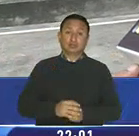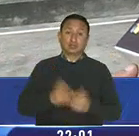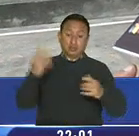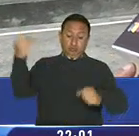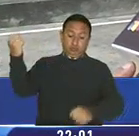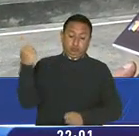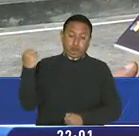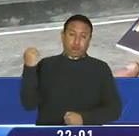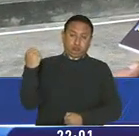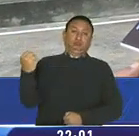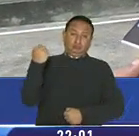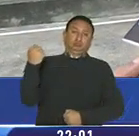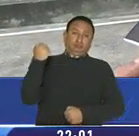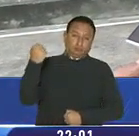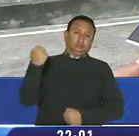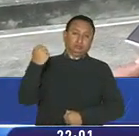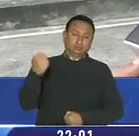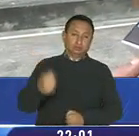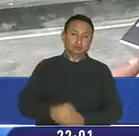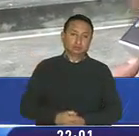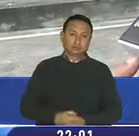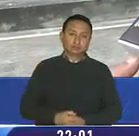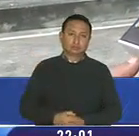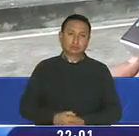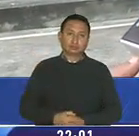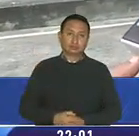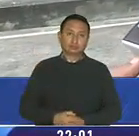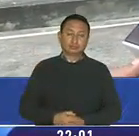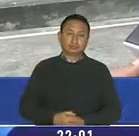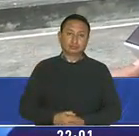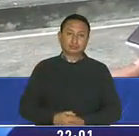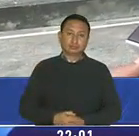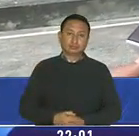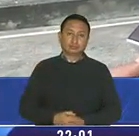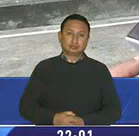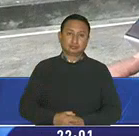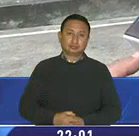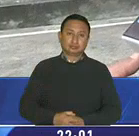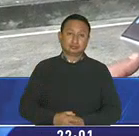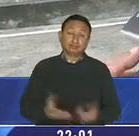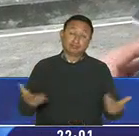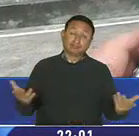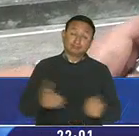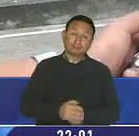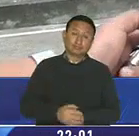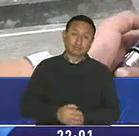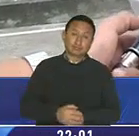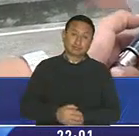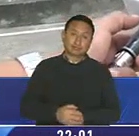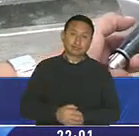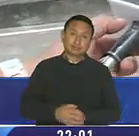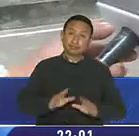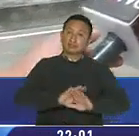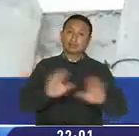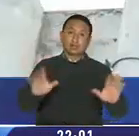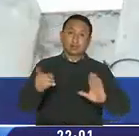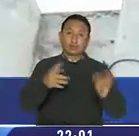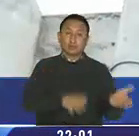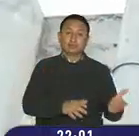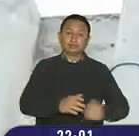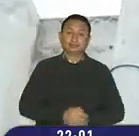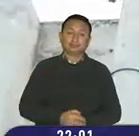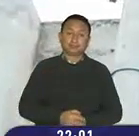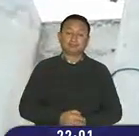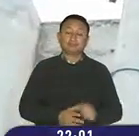estómago y ya le cogió todo el impacto de la energía al señor. Entonces una vira ahí termina.